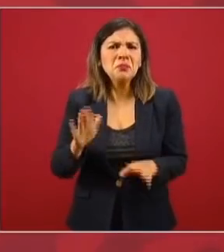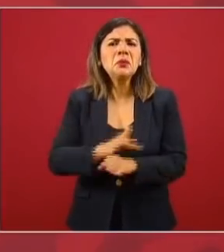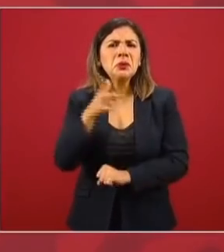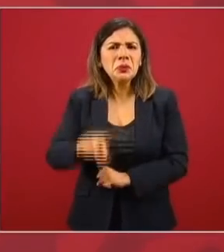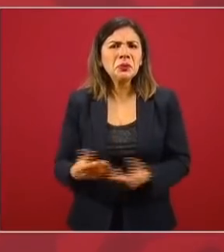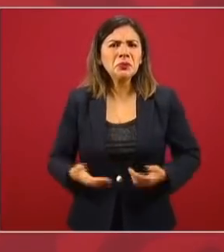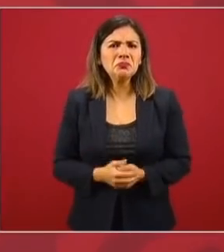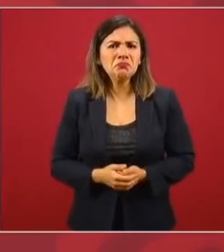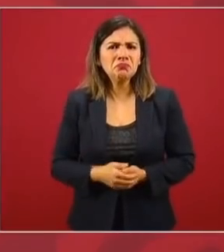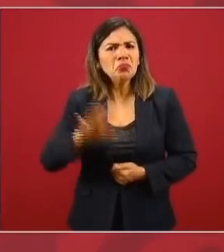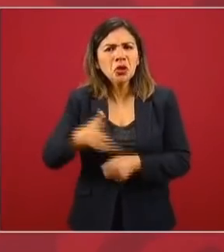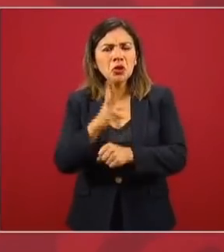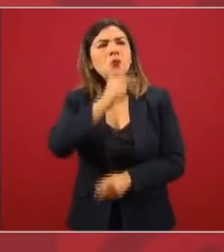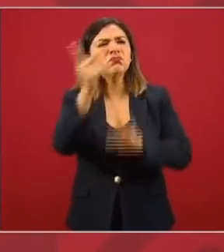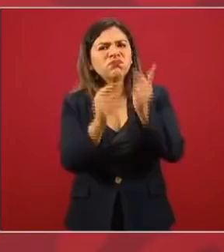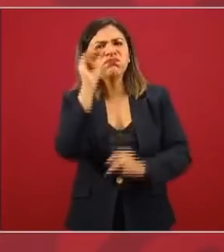¿Por qué no cuestionarlo?